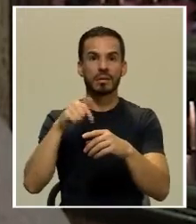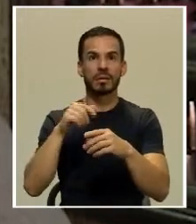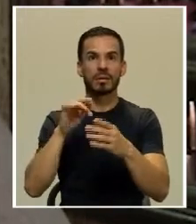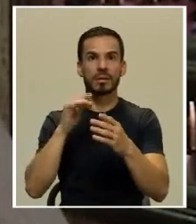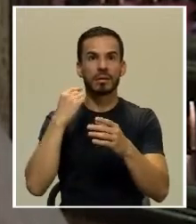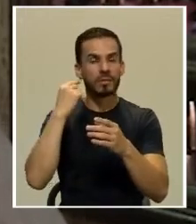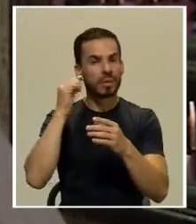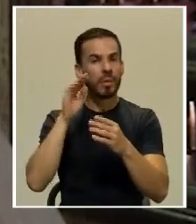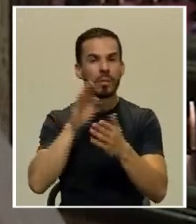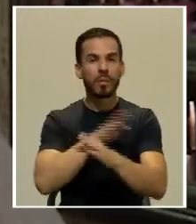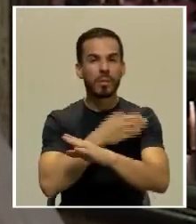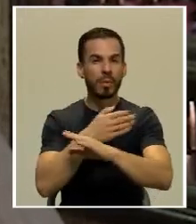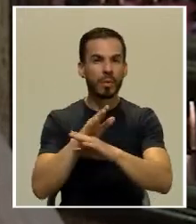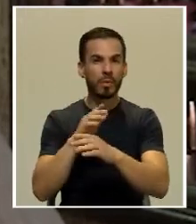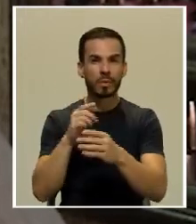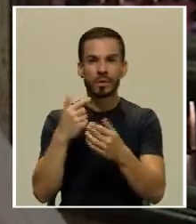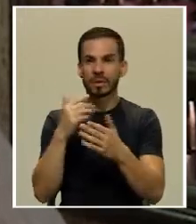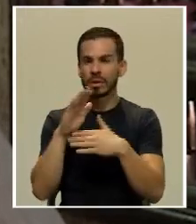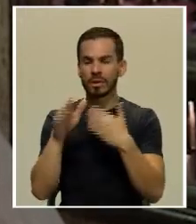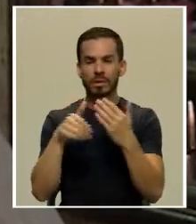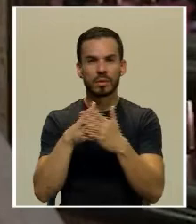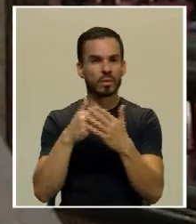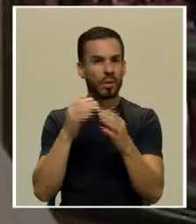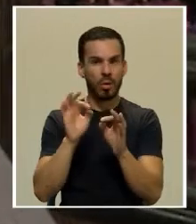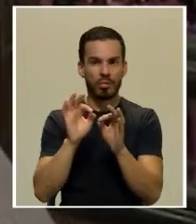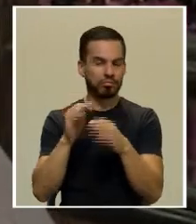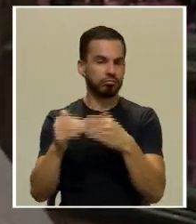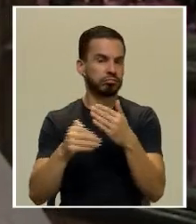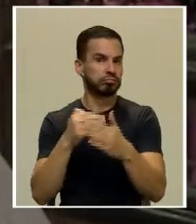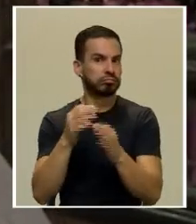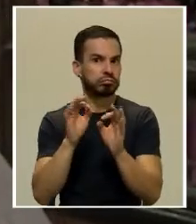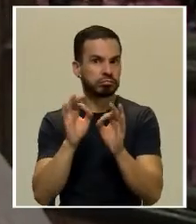trasladamos, pusieron la música así muy, muy, muy, muy, muy bien hecho.